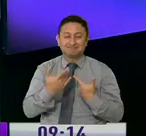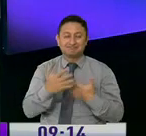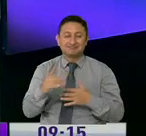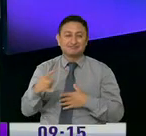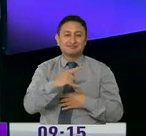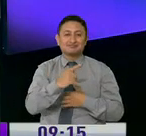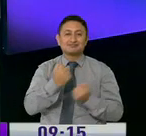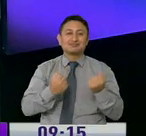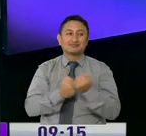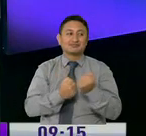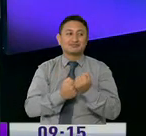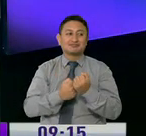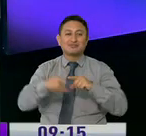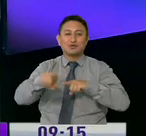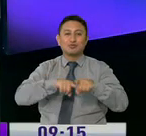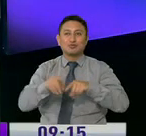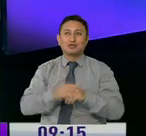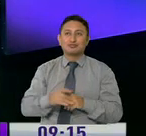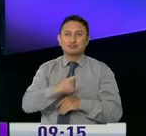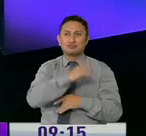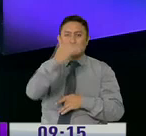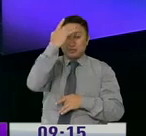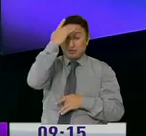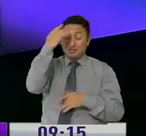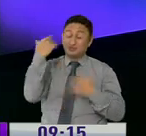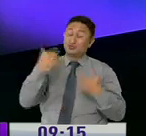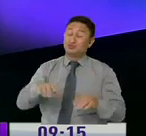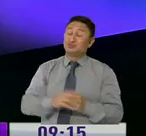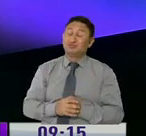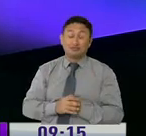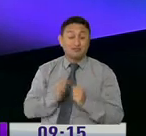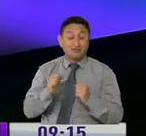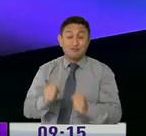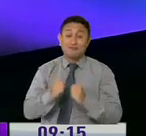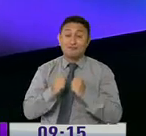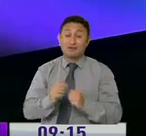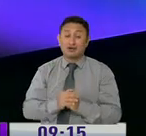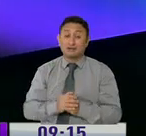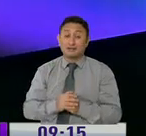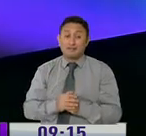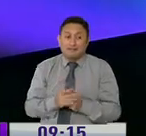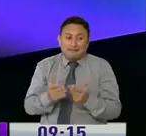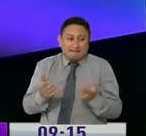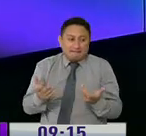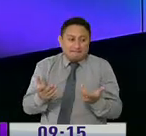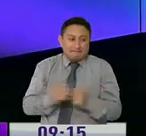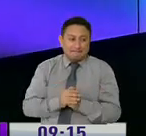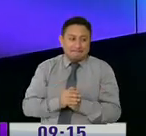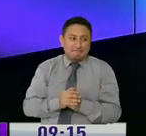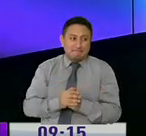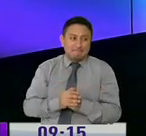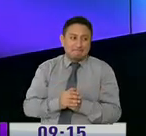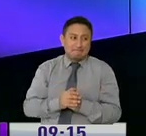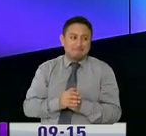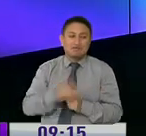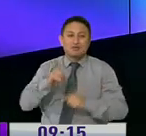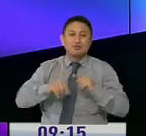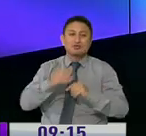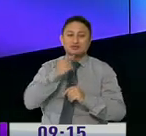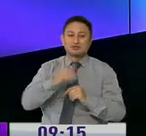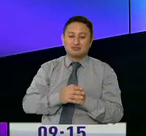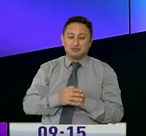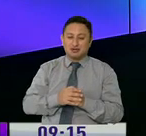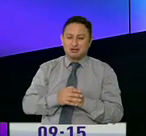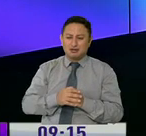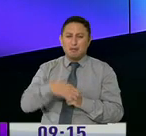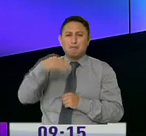esta carrera solidaria. Esta enfermedad es terrible. Es terrible. Es, muchos en los casos dicen peor que el